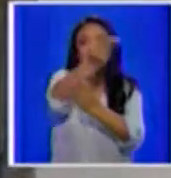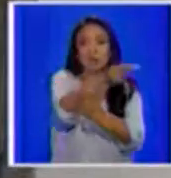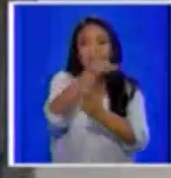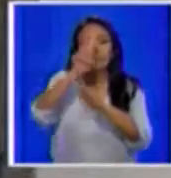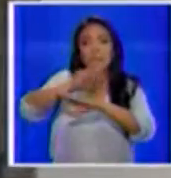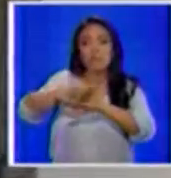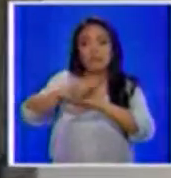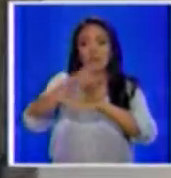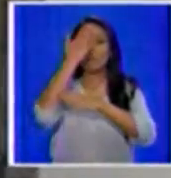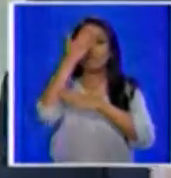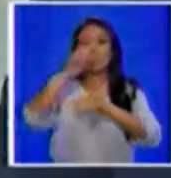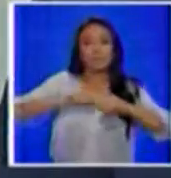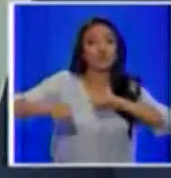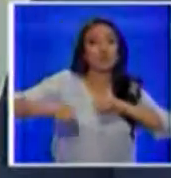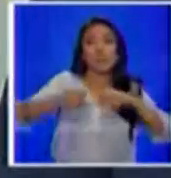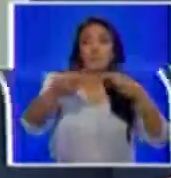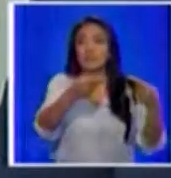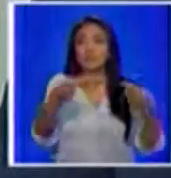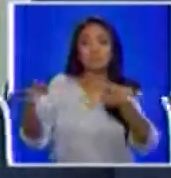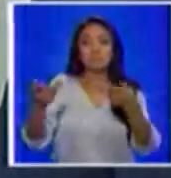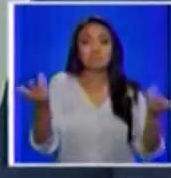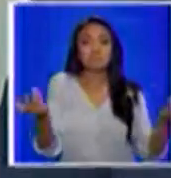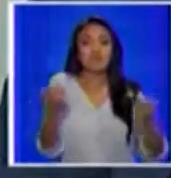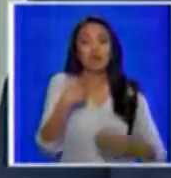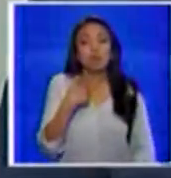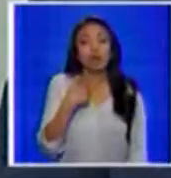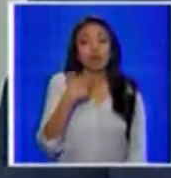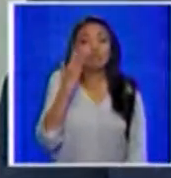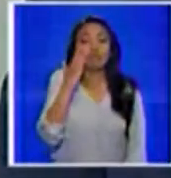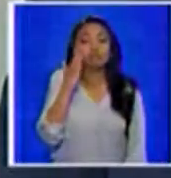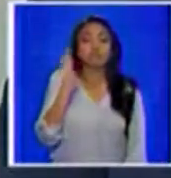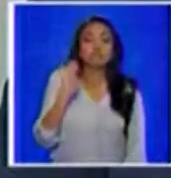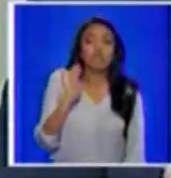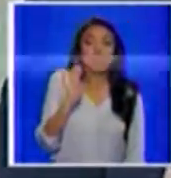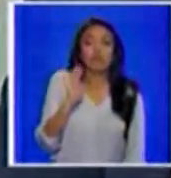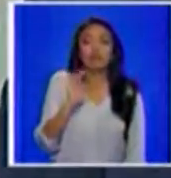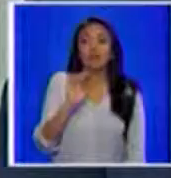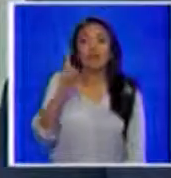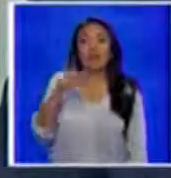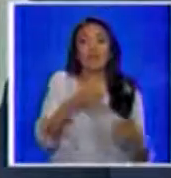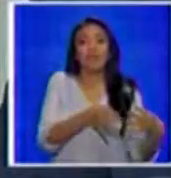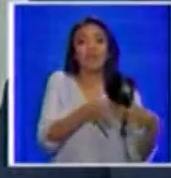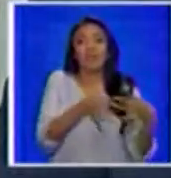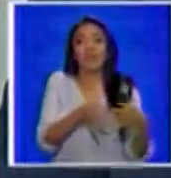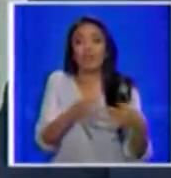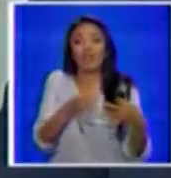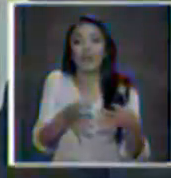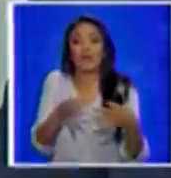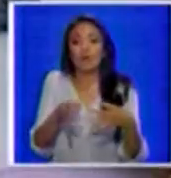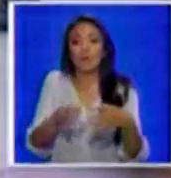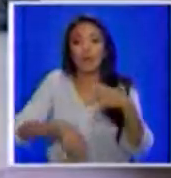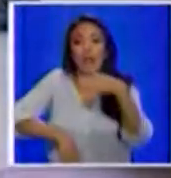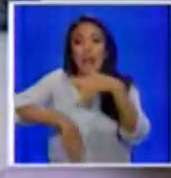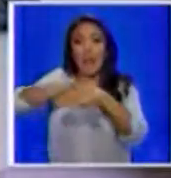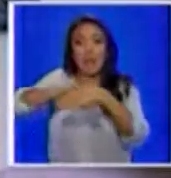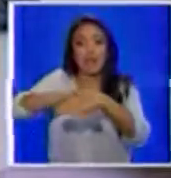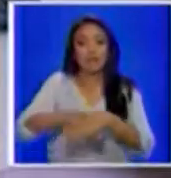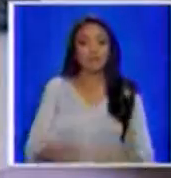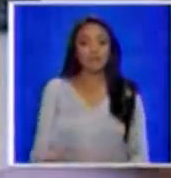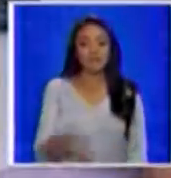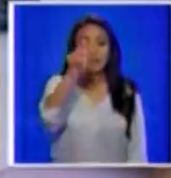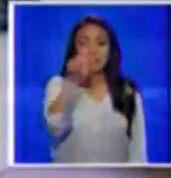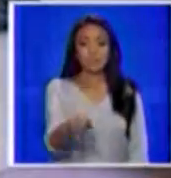en la Fiscalía. Hasta donde yo tengo conocimiento, esta demora está llegando a un límite. Quienes tienen